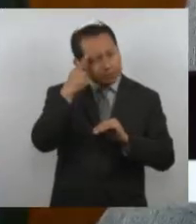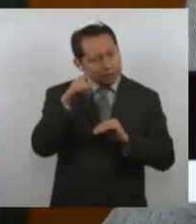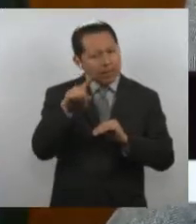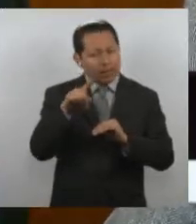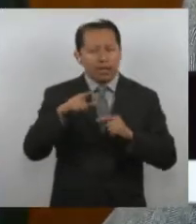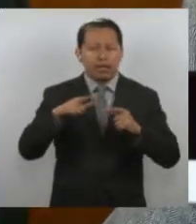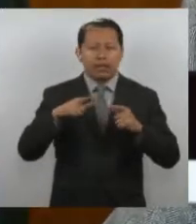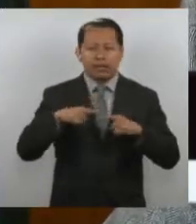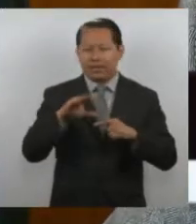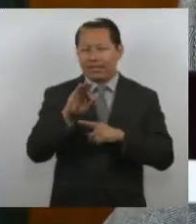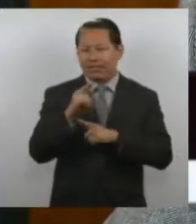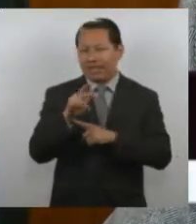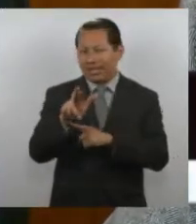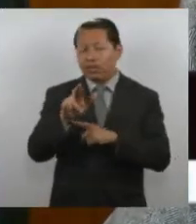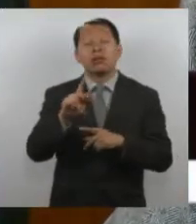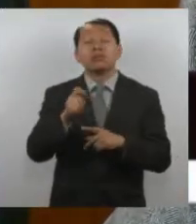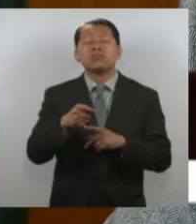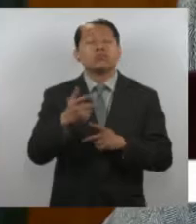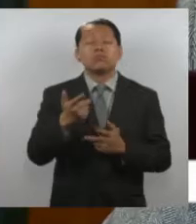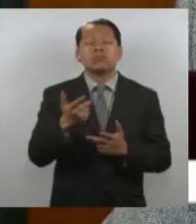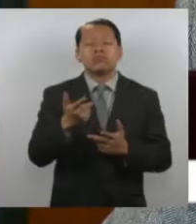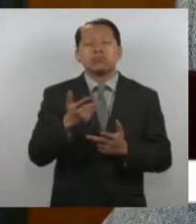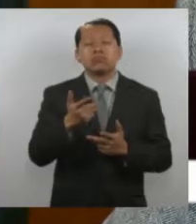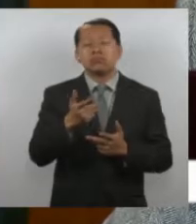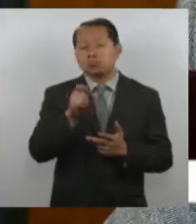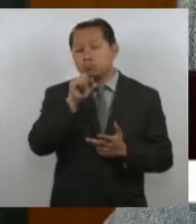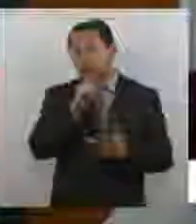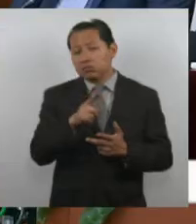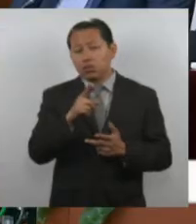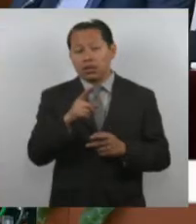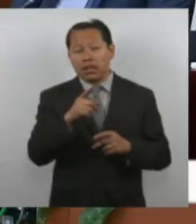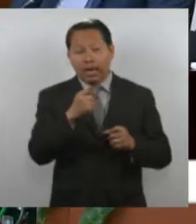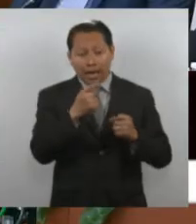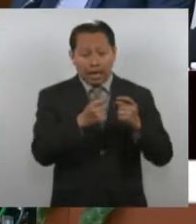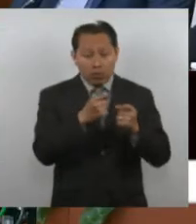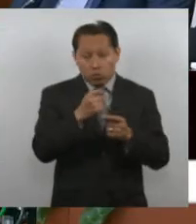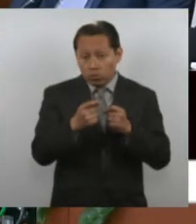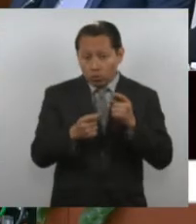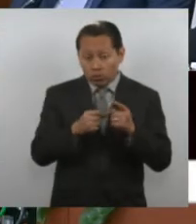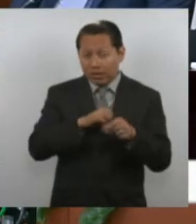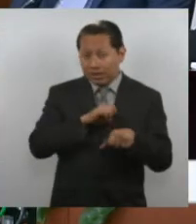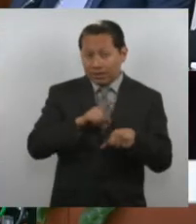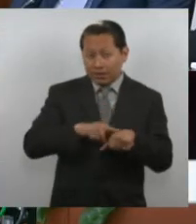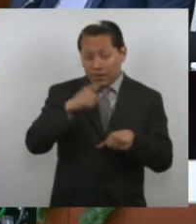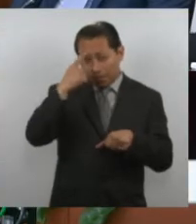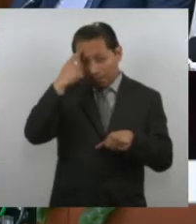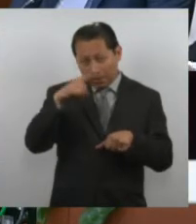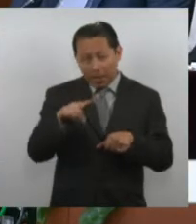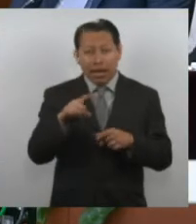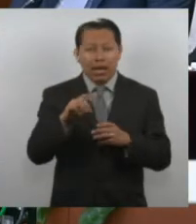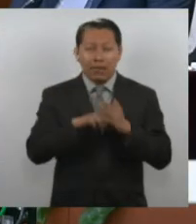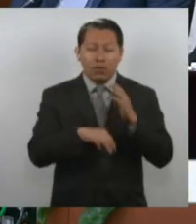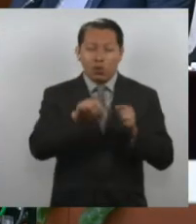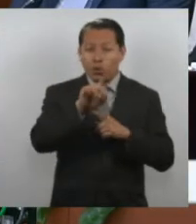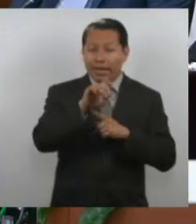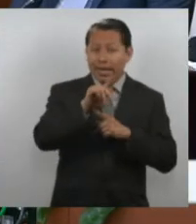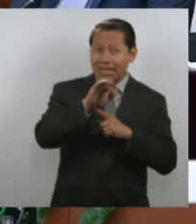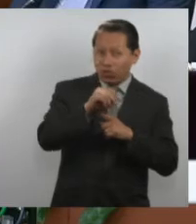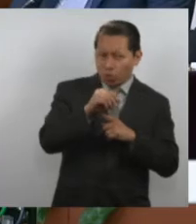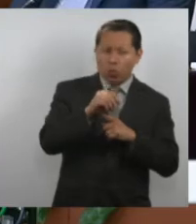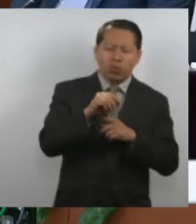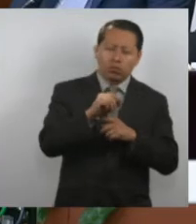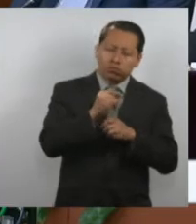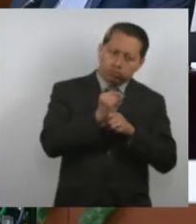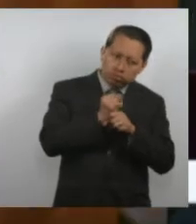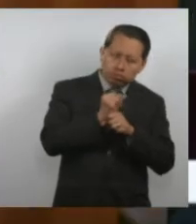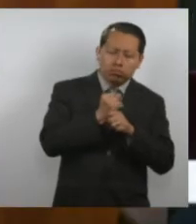la Fiscalía. Se redujeron presupuesto en órganos especiales en la procuración del delito y de la investigación,